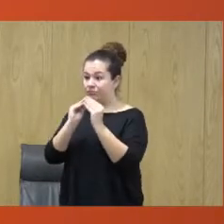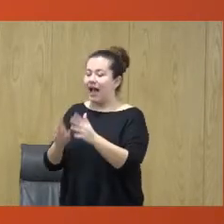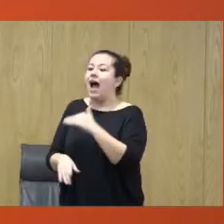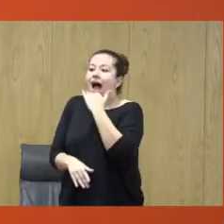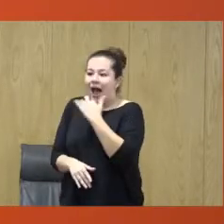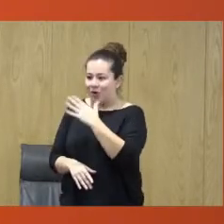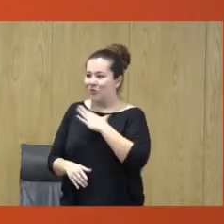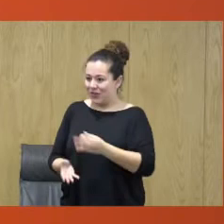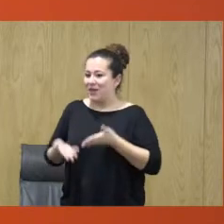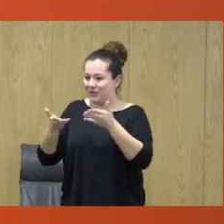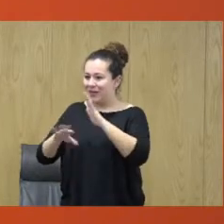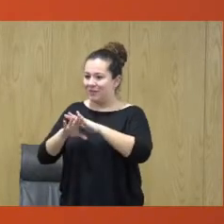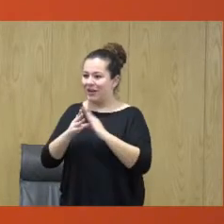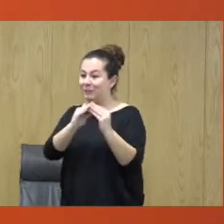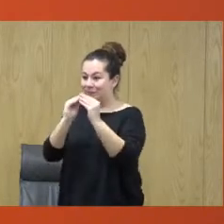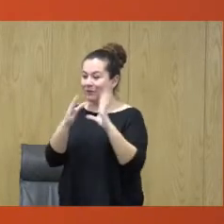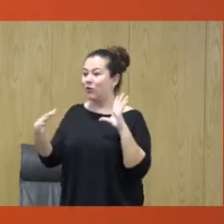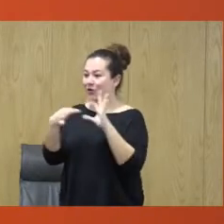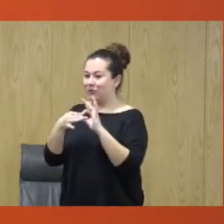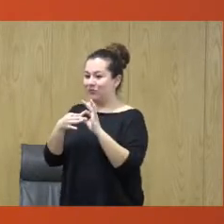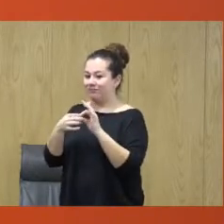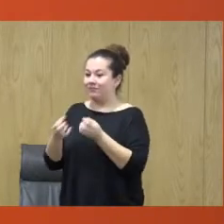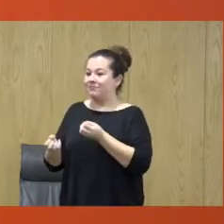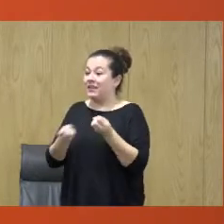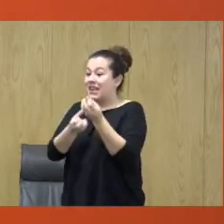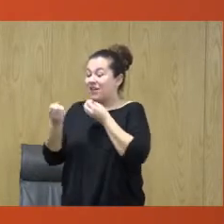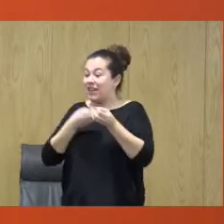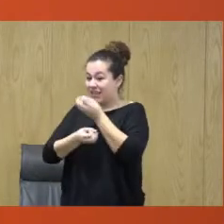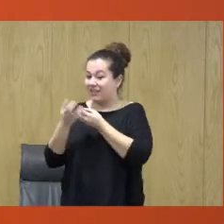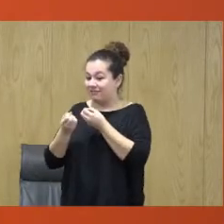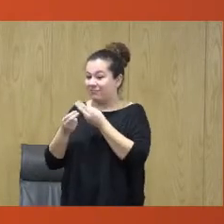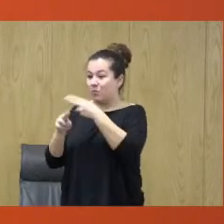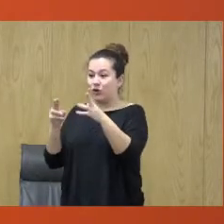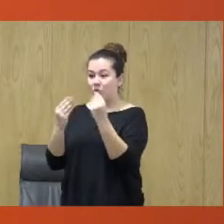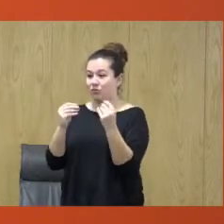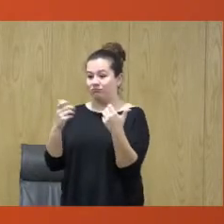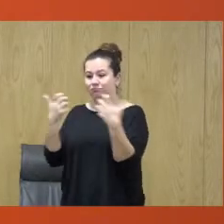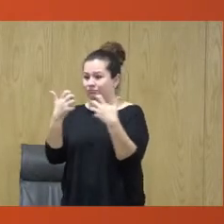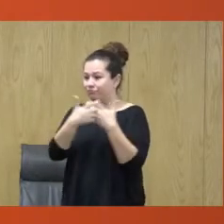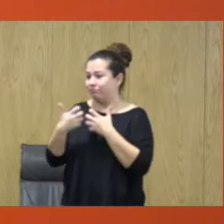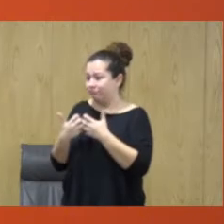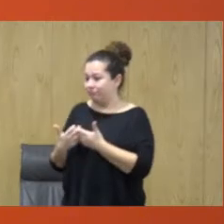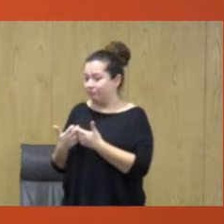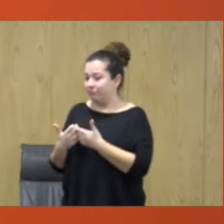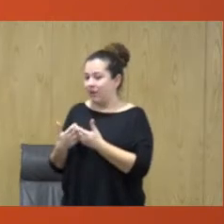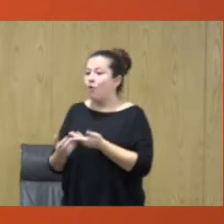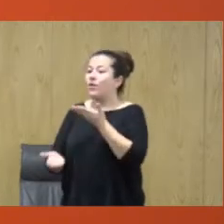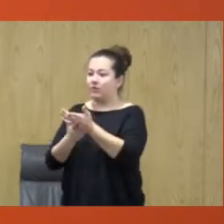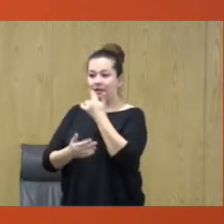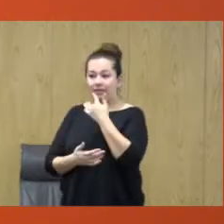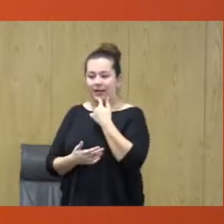aportar a la cohesión de un debate político muy fracturado, muy enfrentado. Una propuesta, como decía, ambiciosa,